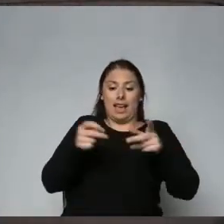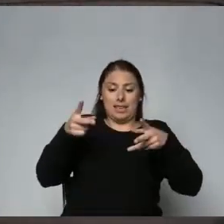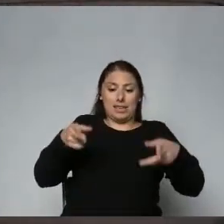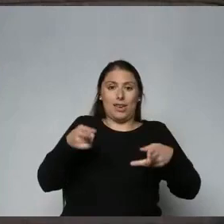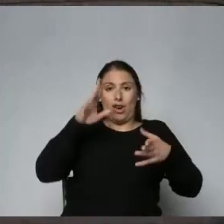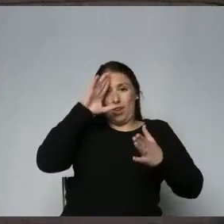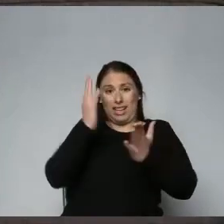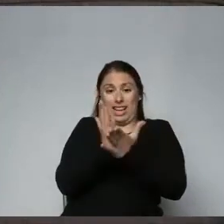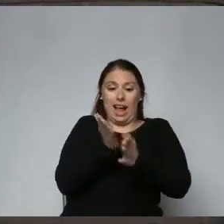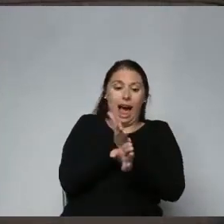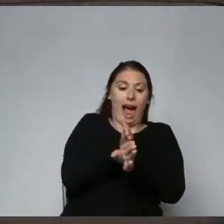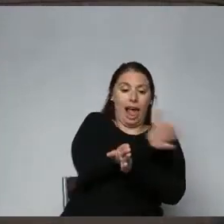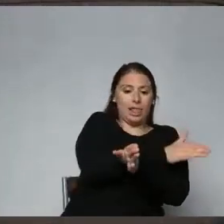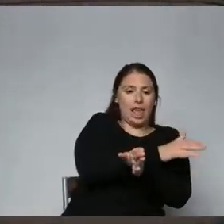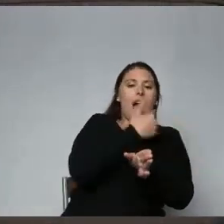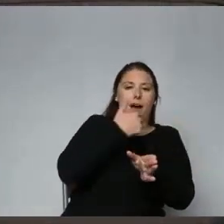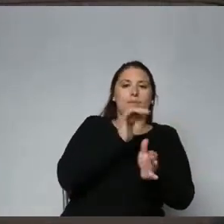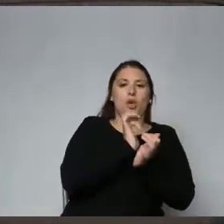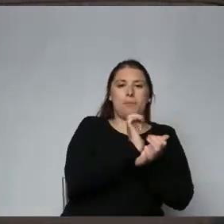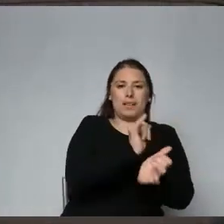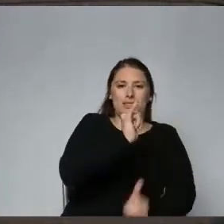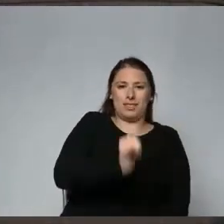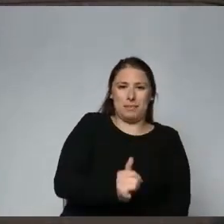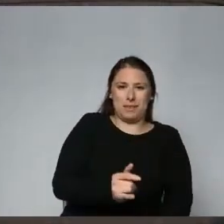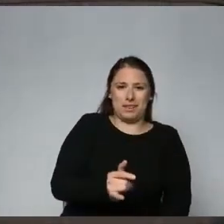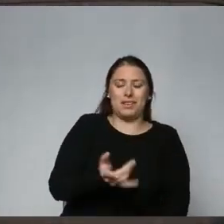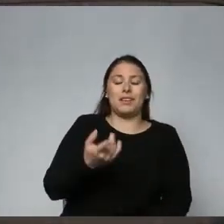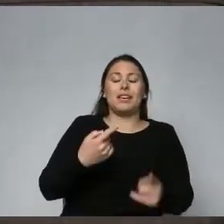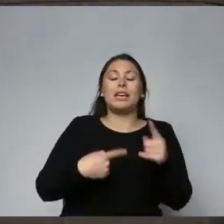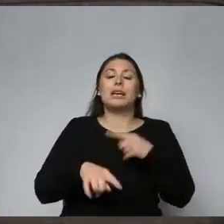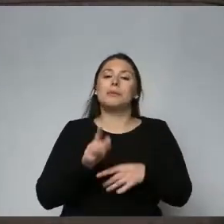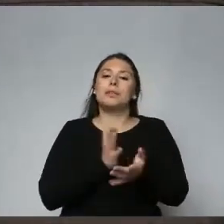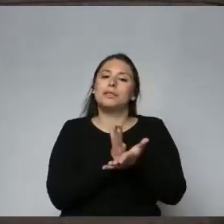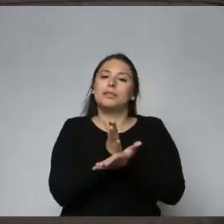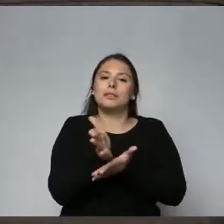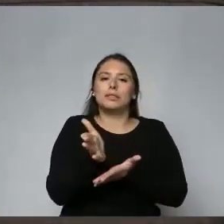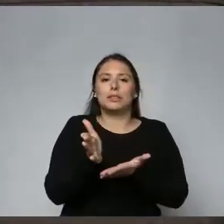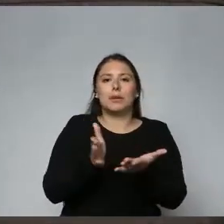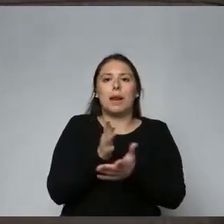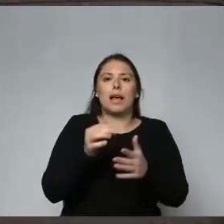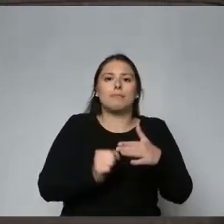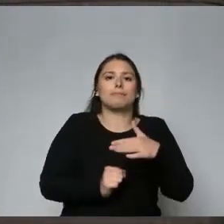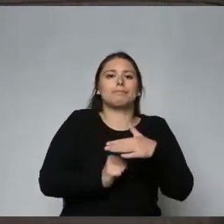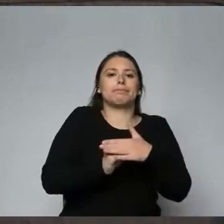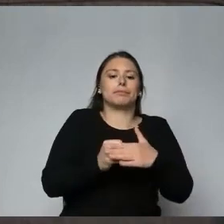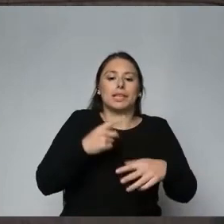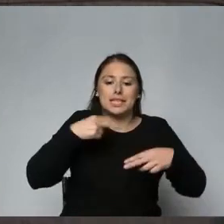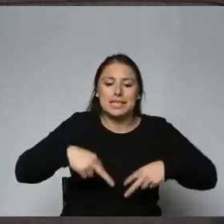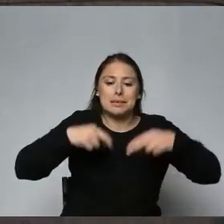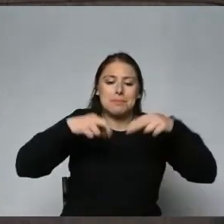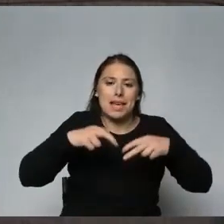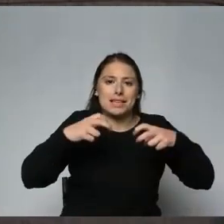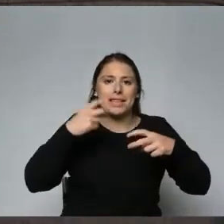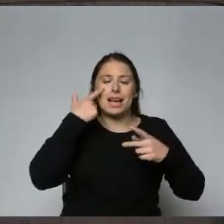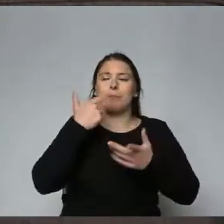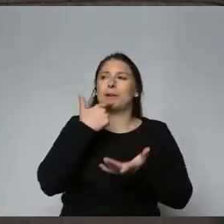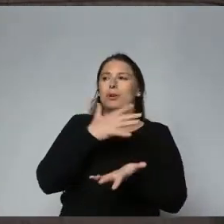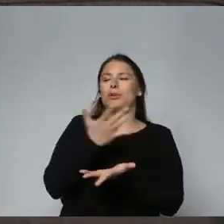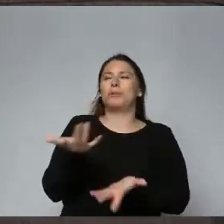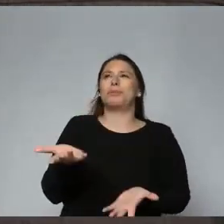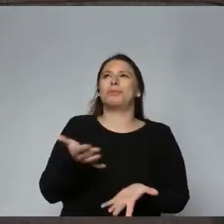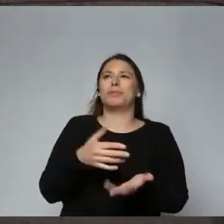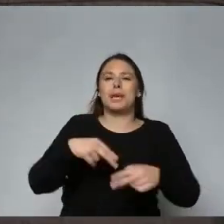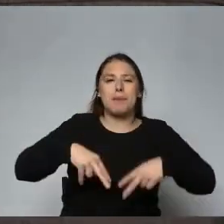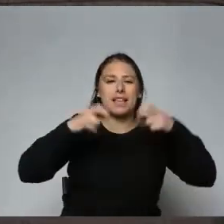del golpe de Estado. Pero siempre había un tope. Cuando investigábamos hechos, por